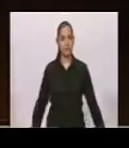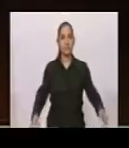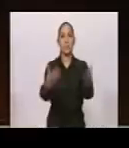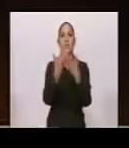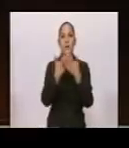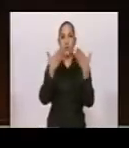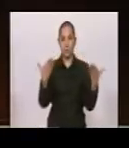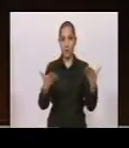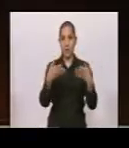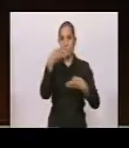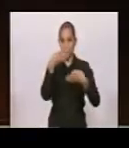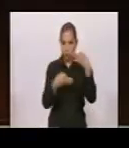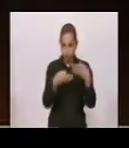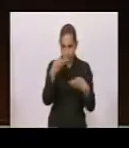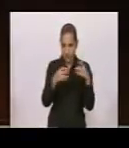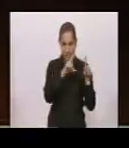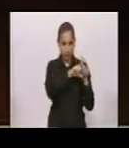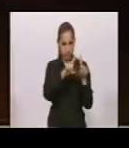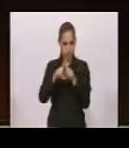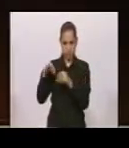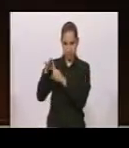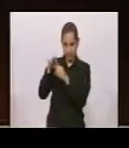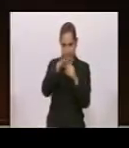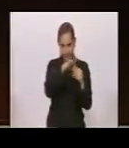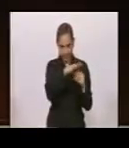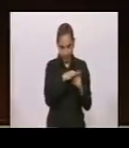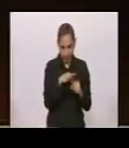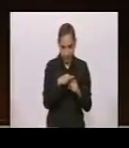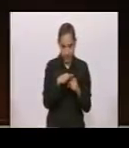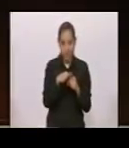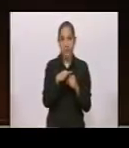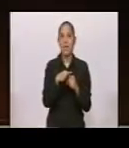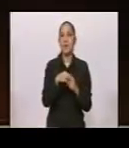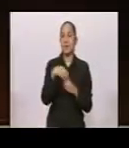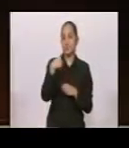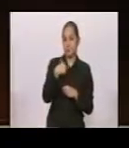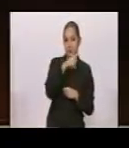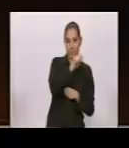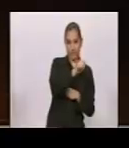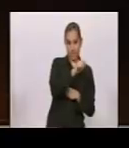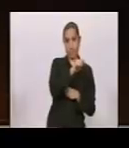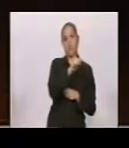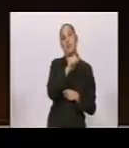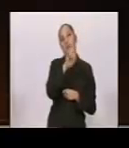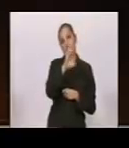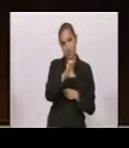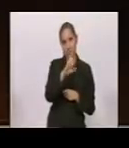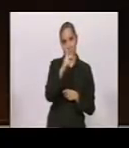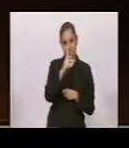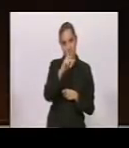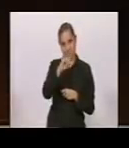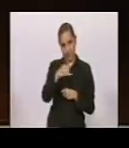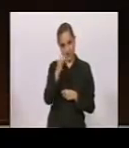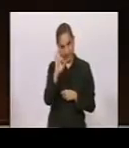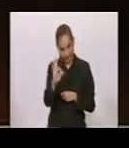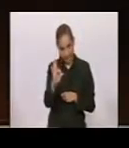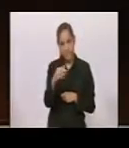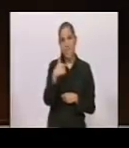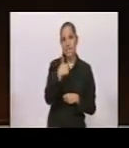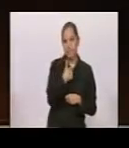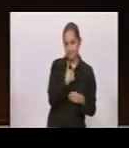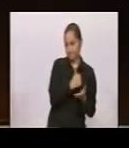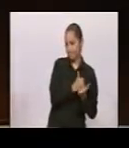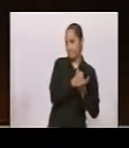justicia electoral nacional, el Tribunal Electoral contribuye